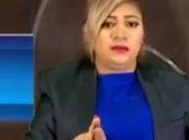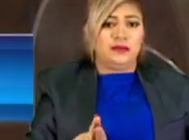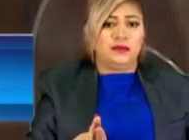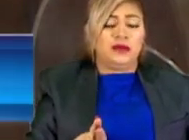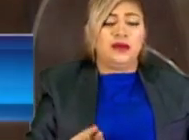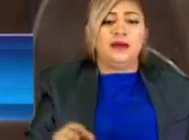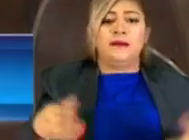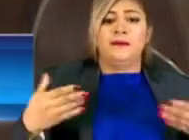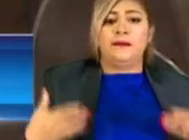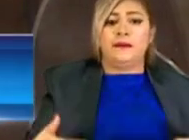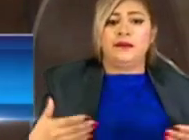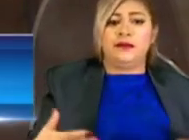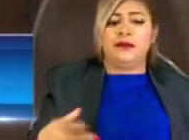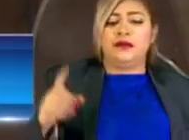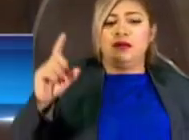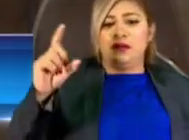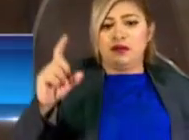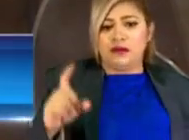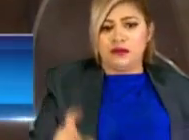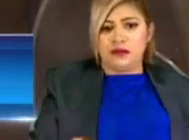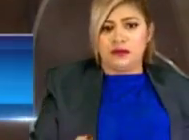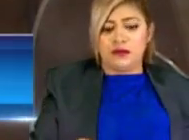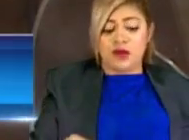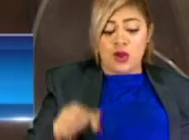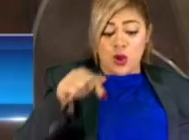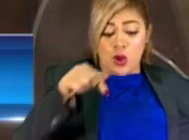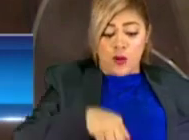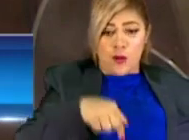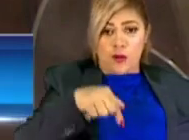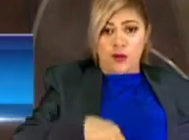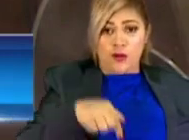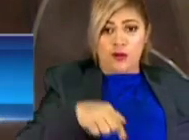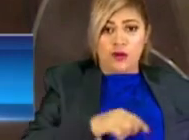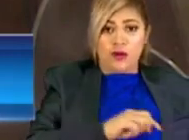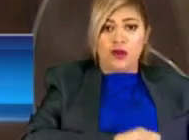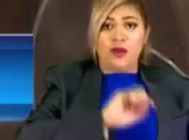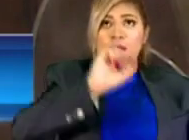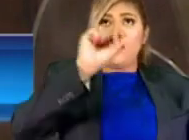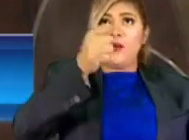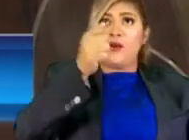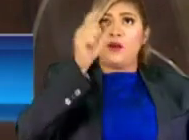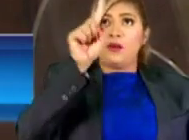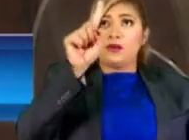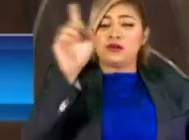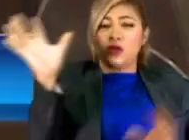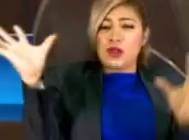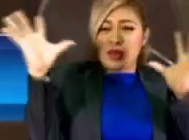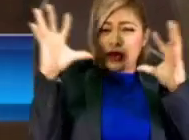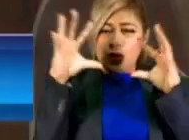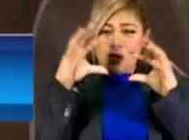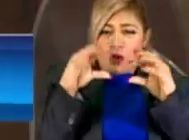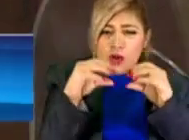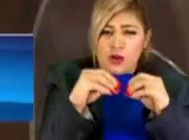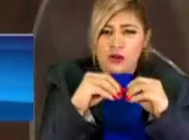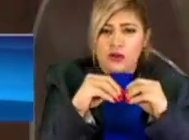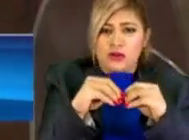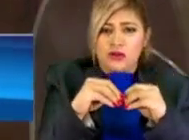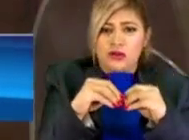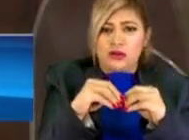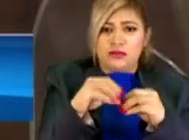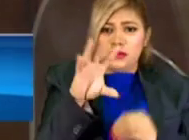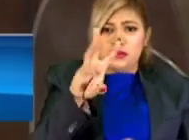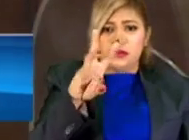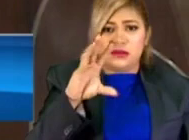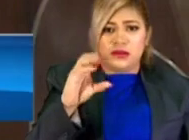Panamá debe estar recibiendo hoy a las 11:15 de la noche el primer lote de 60.000